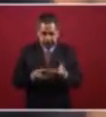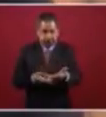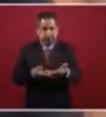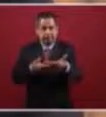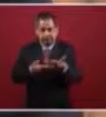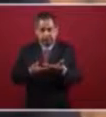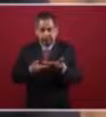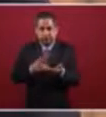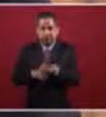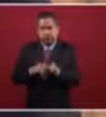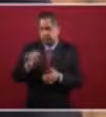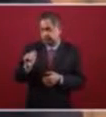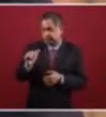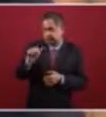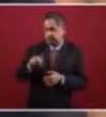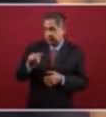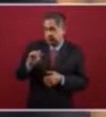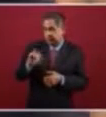Santiago